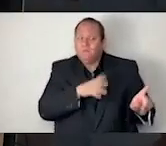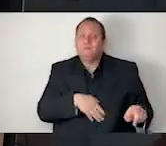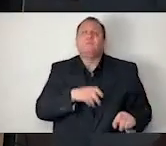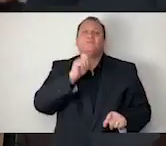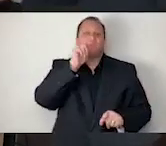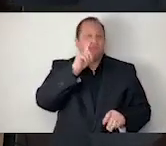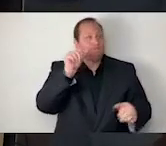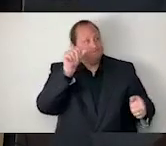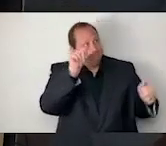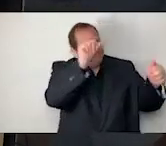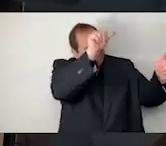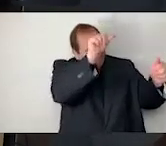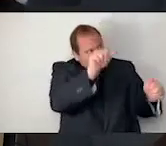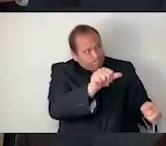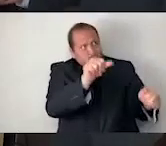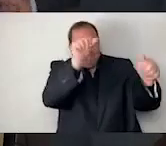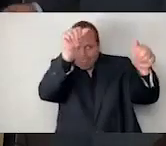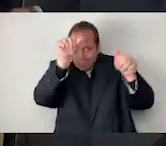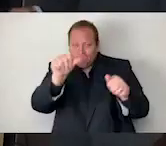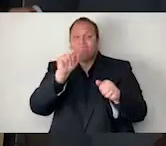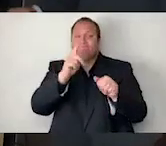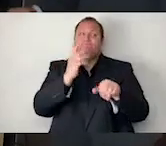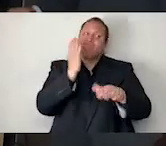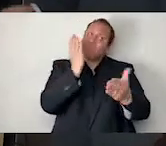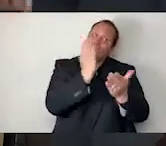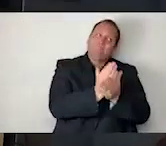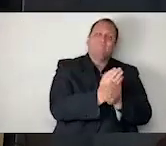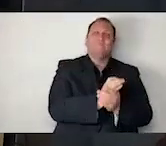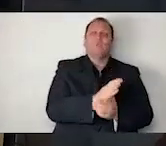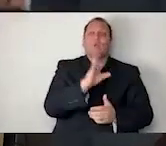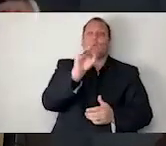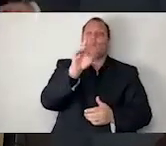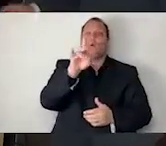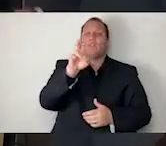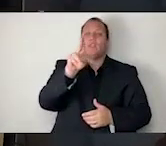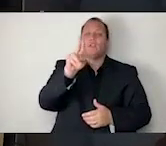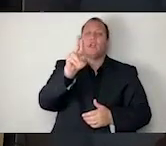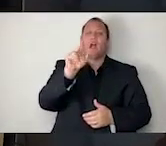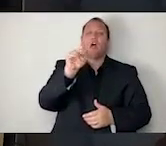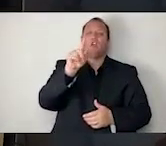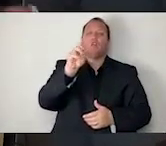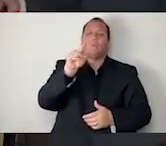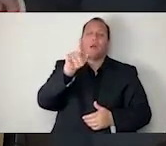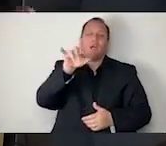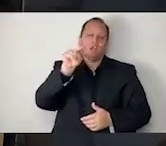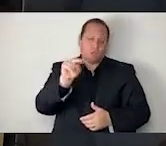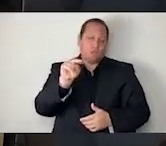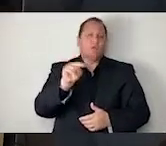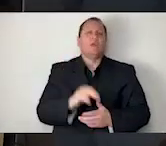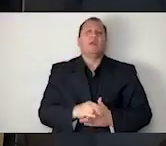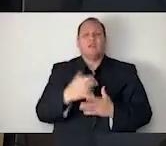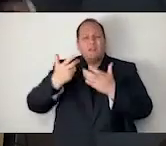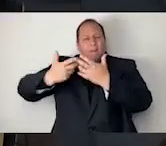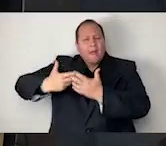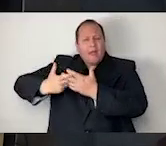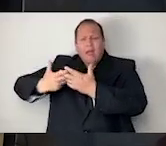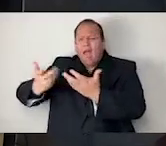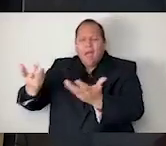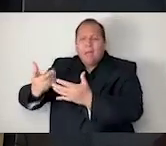de suspensión de labores de borden automation manufacturing de fabricación de maquinaria y desarrollo de tecnología